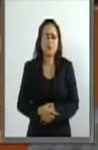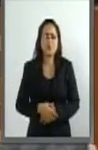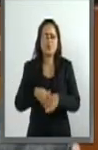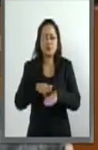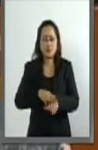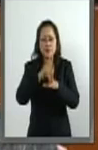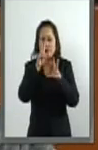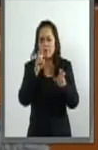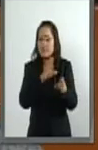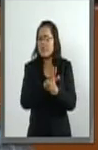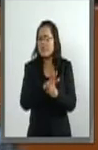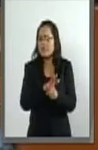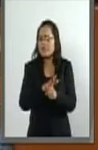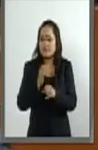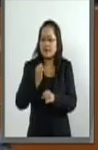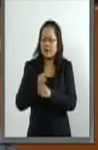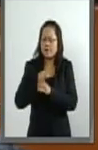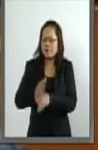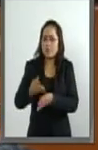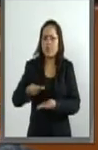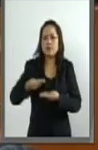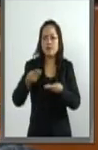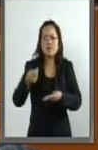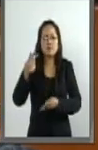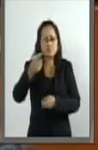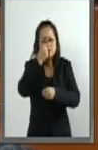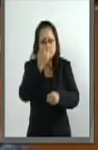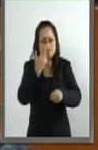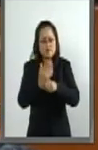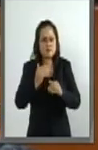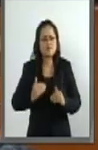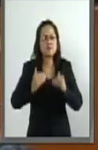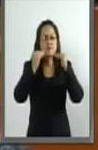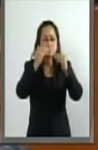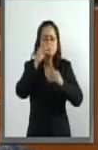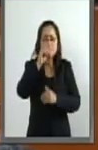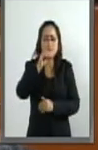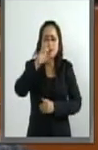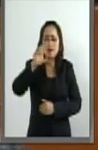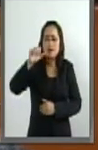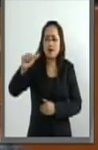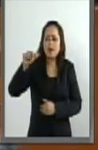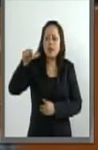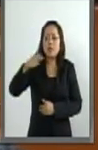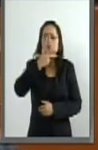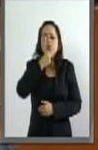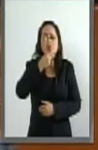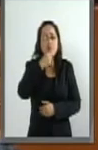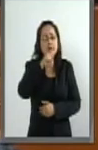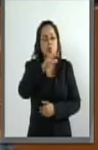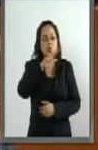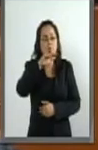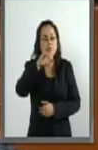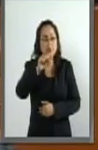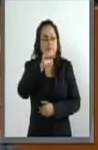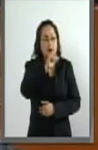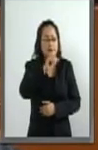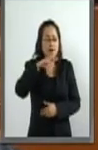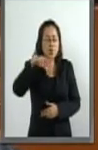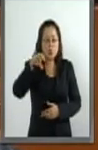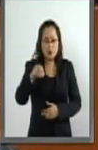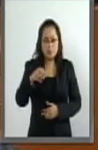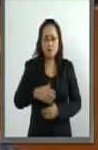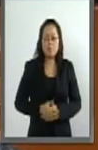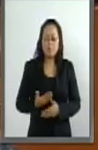relación al informe presentado por el secretario general de la OEA, Luis Almagro, el pasado 14